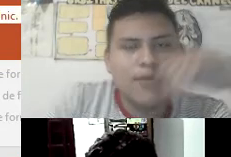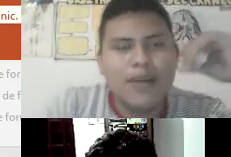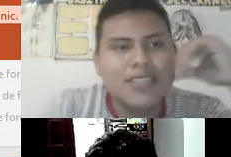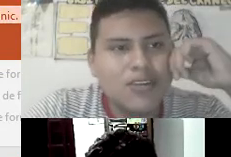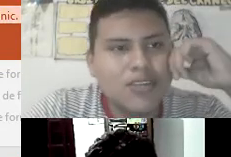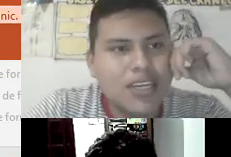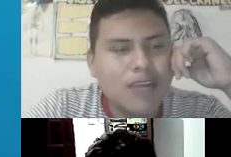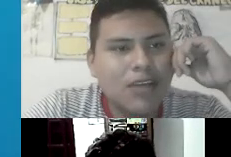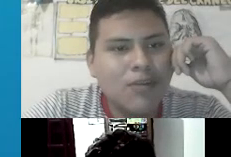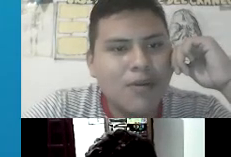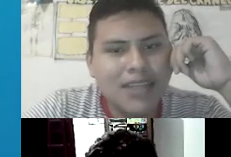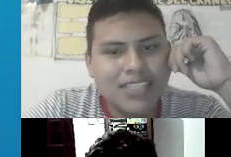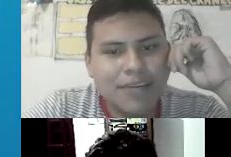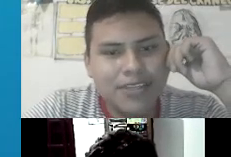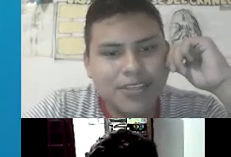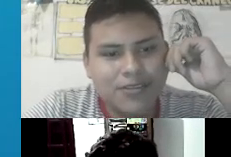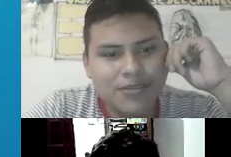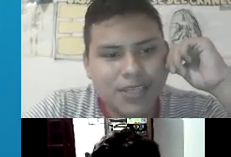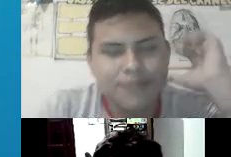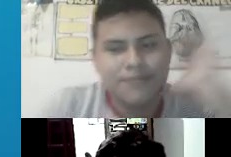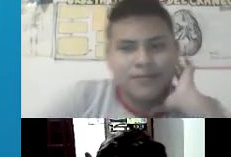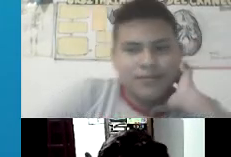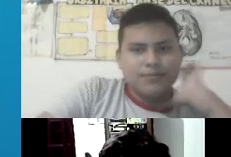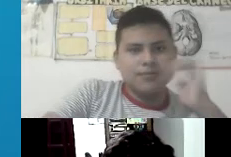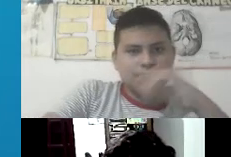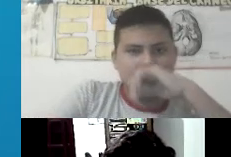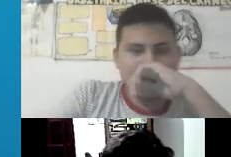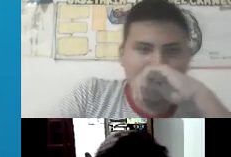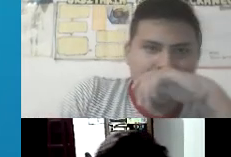Cuando vayamos avanzando, tienen alguna duda, me van a hacer saber, chicos. ¿Ya?